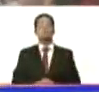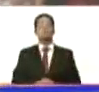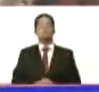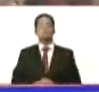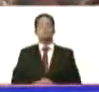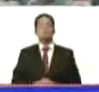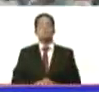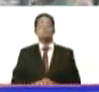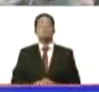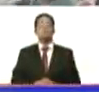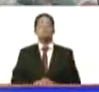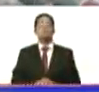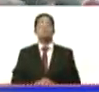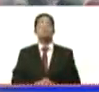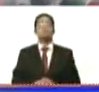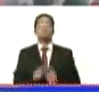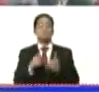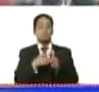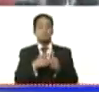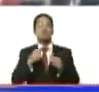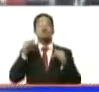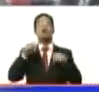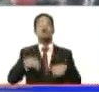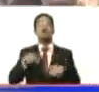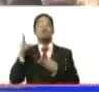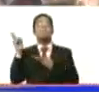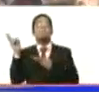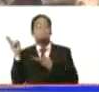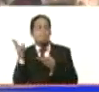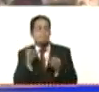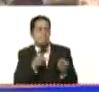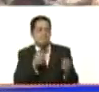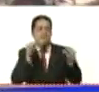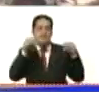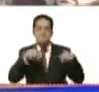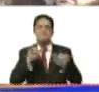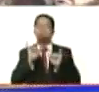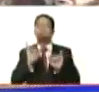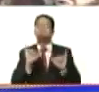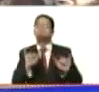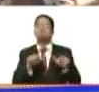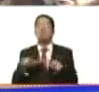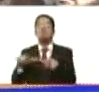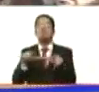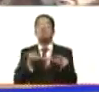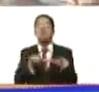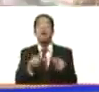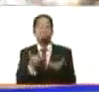darle la bienvenida en este mismo cuartel a la